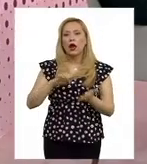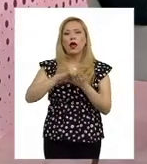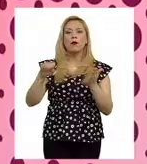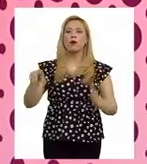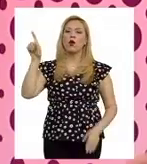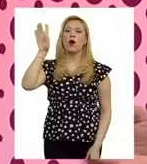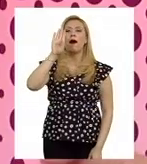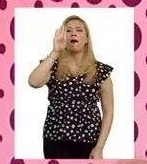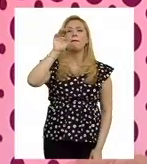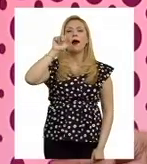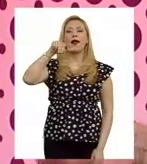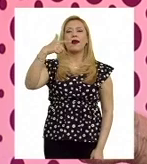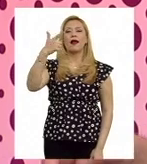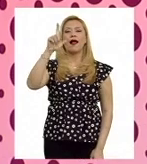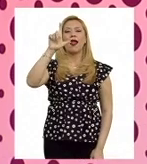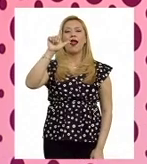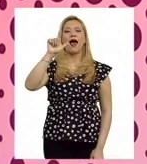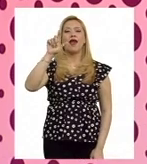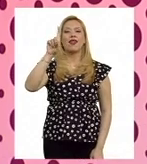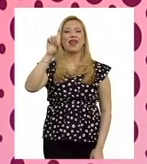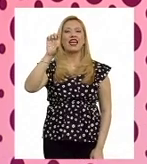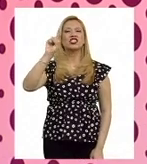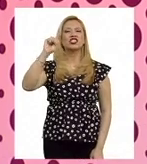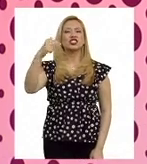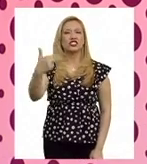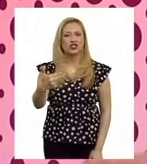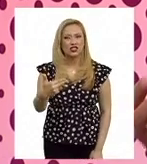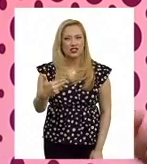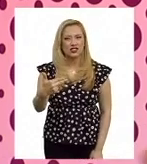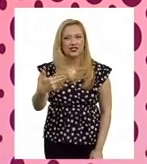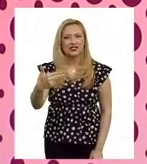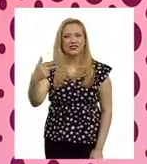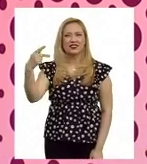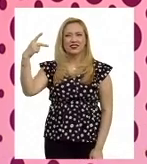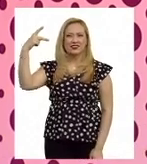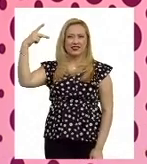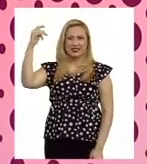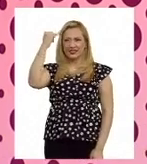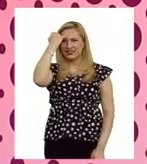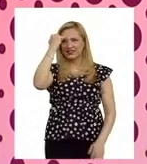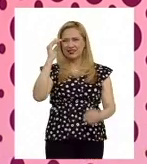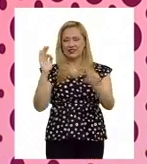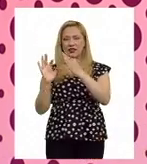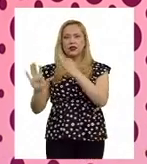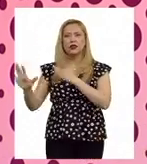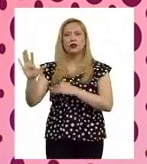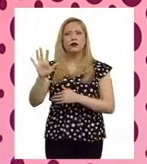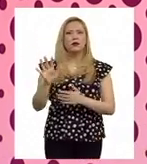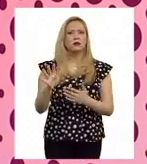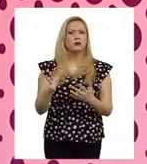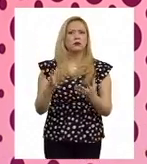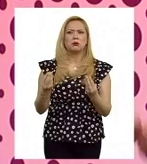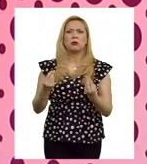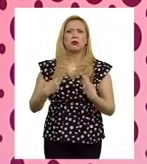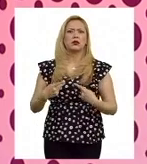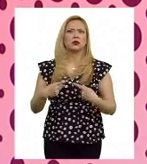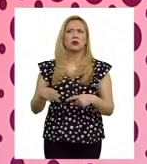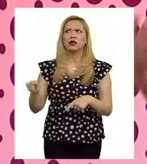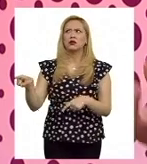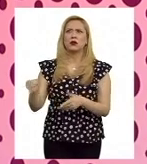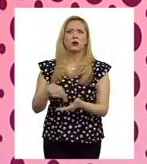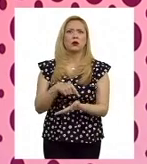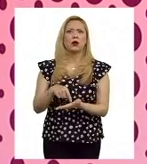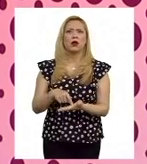ejemplo, para no hablar de unas pequeñas islas en el Pacífico, sino de millones de gente, ¿dónde van a ir? Entonces, las repercusiones,